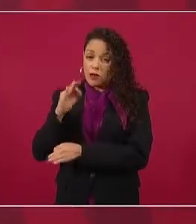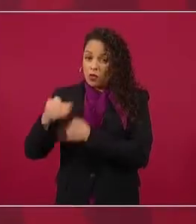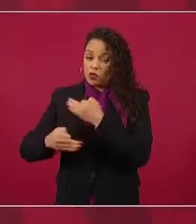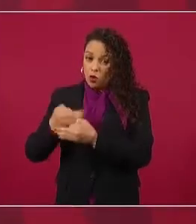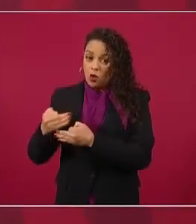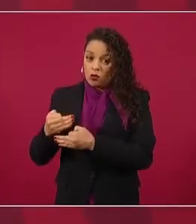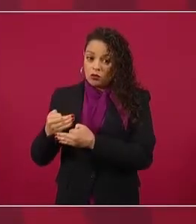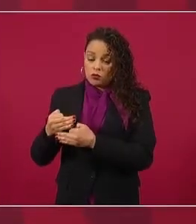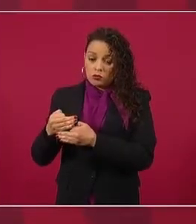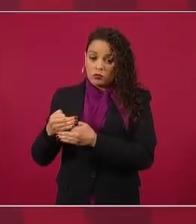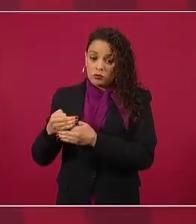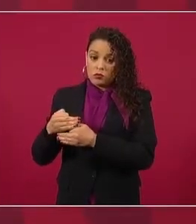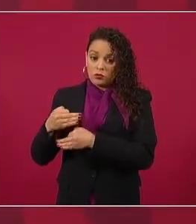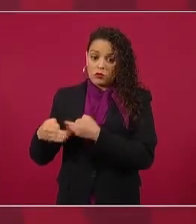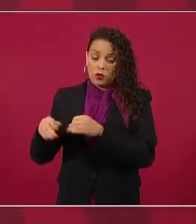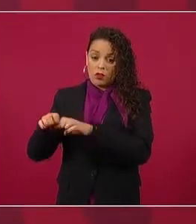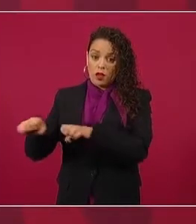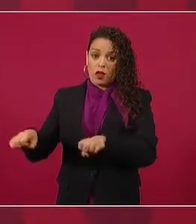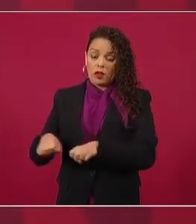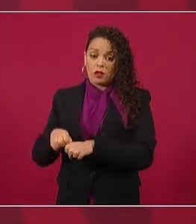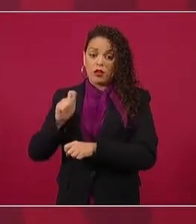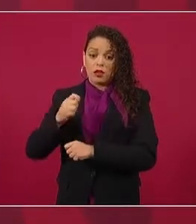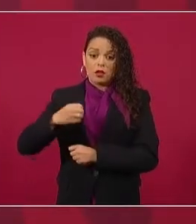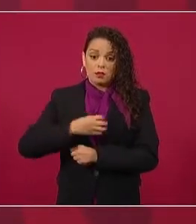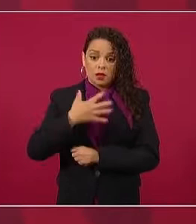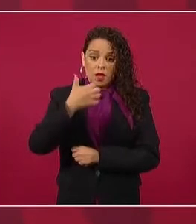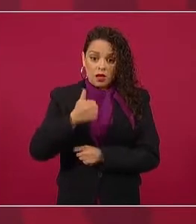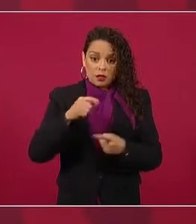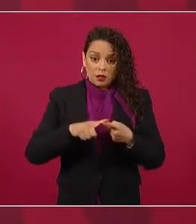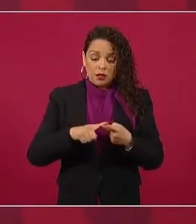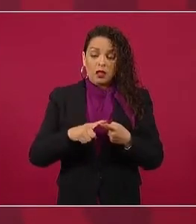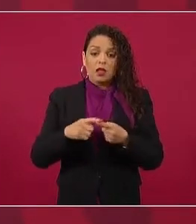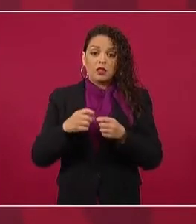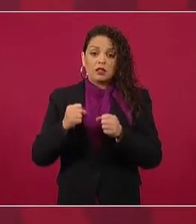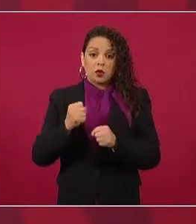todo el gabinete de bienestar y el gabinete de seguridad,